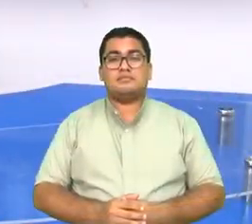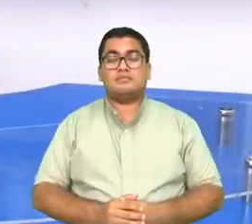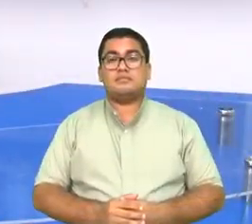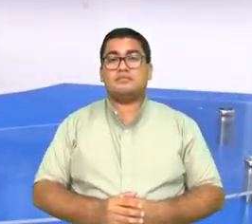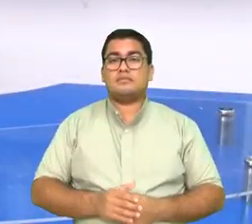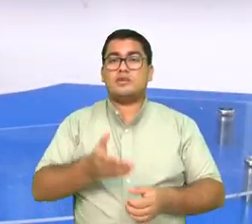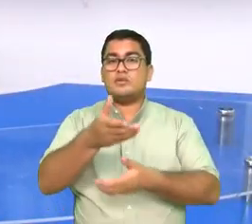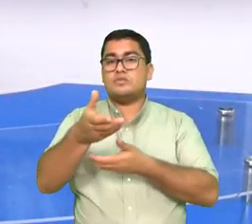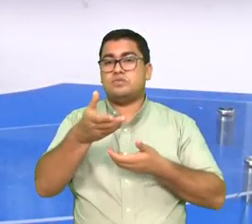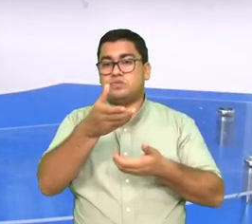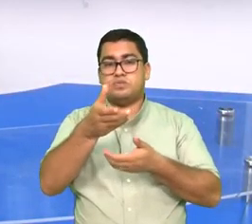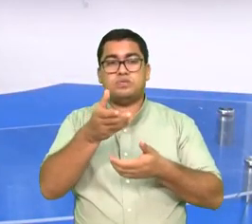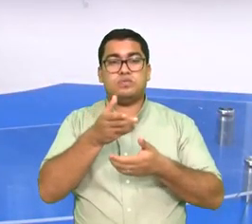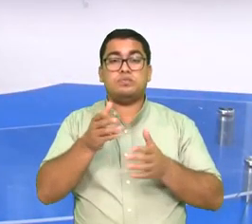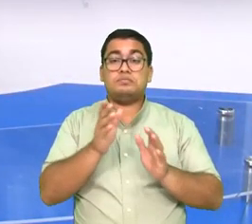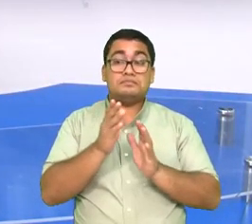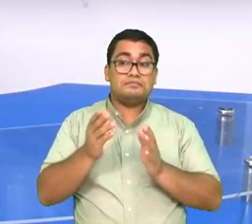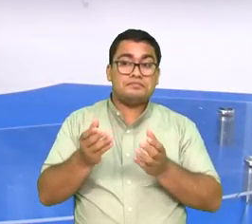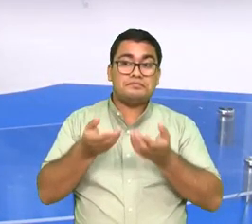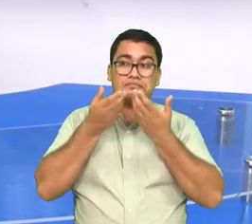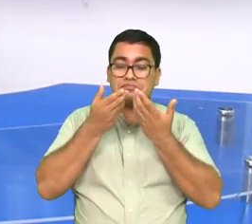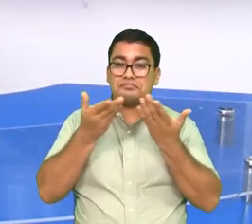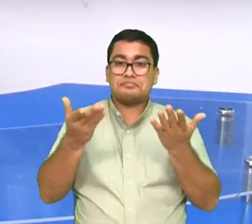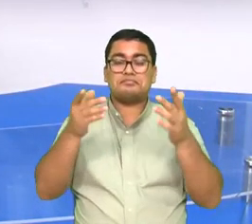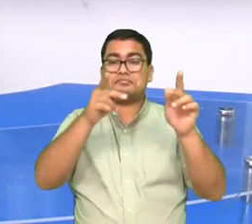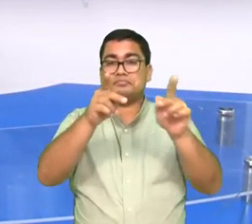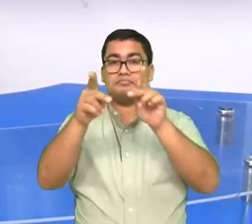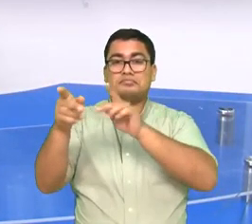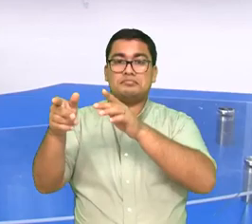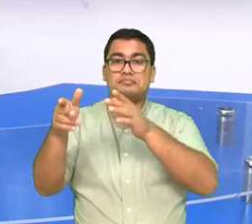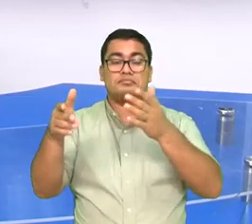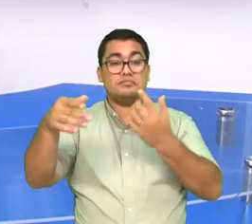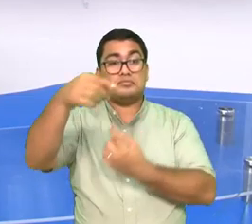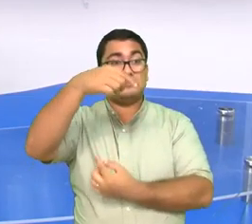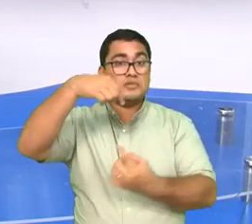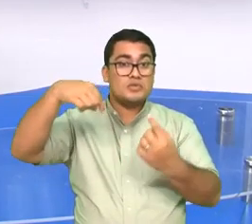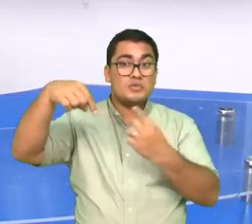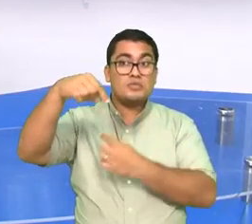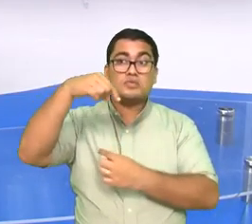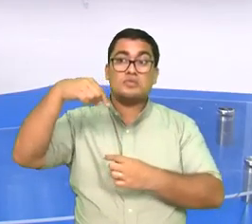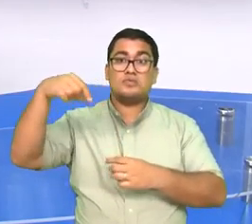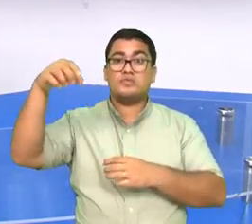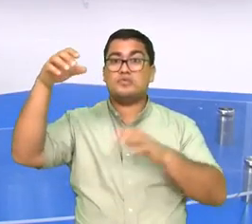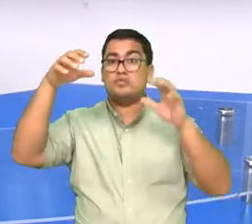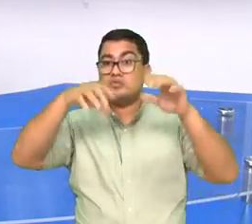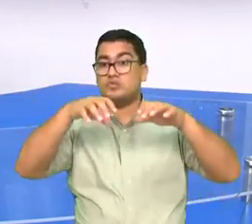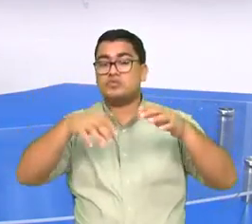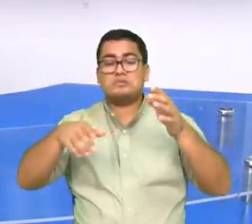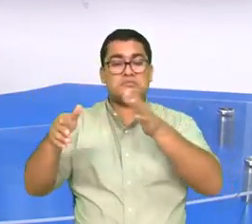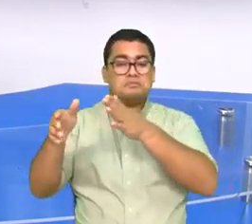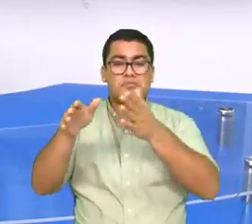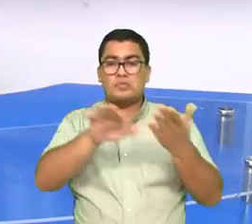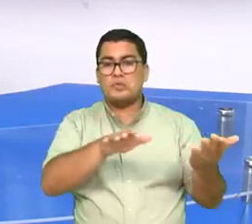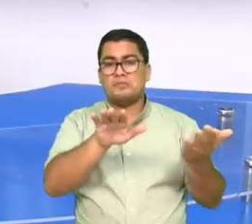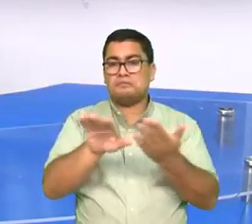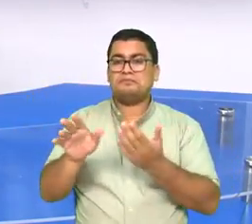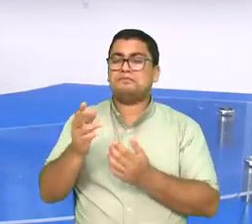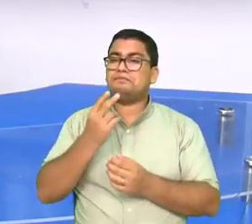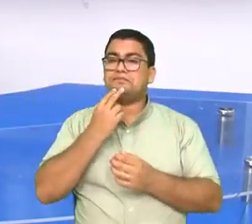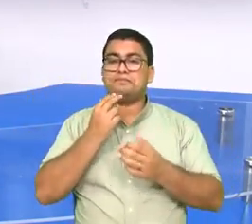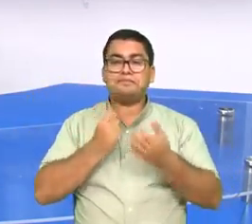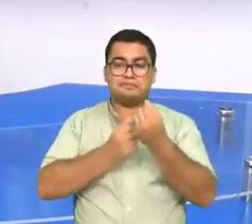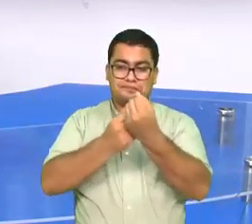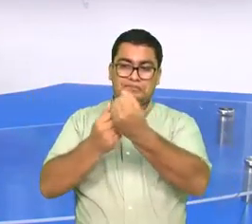Y los bomberos unificados no reportan muertes que lamentar tras el impacto del huracán Eta y se mantienen activos en la labor de apoyo